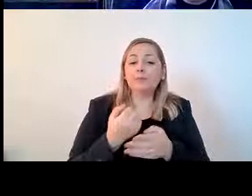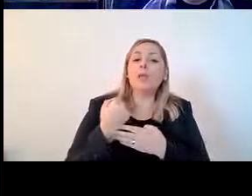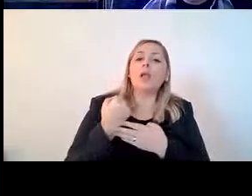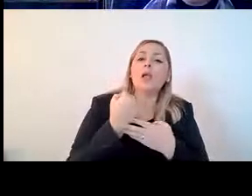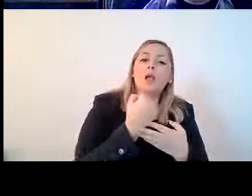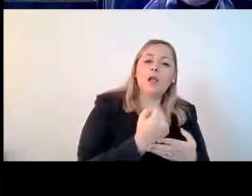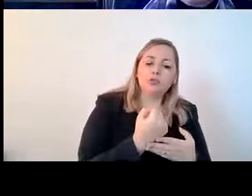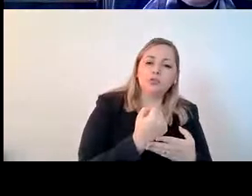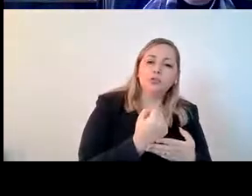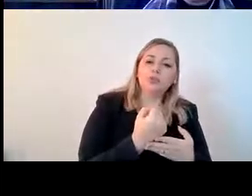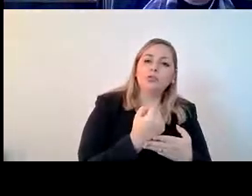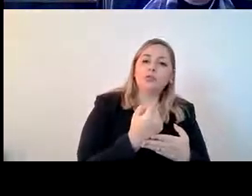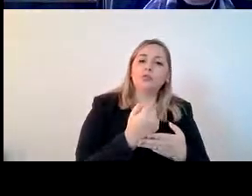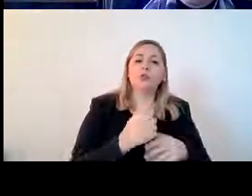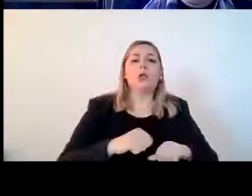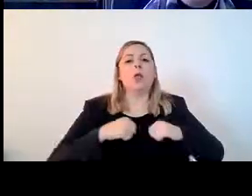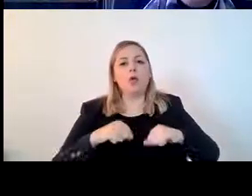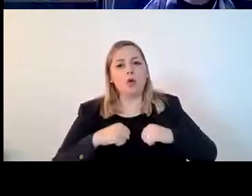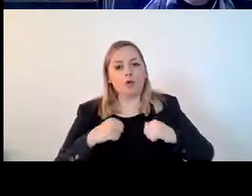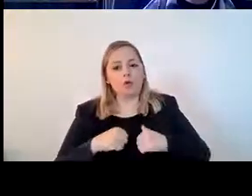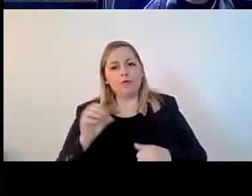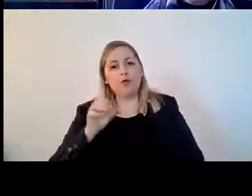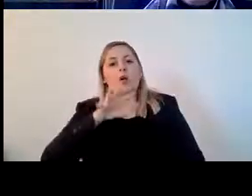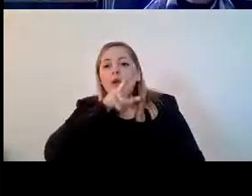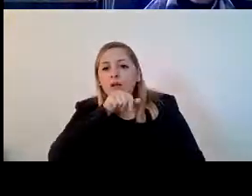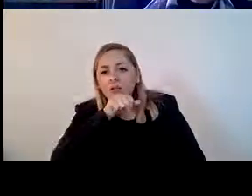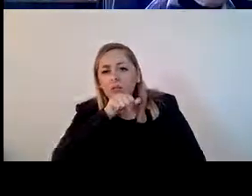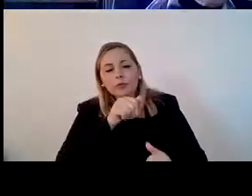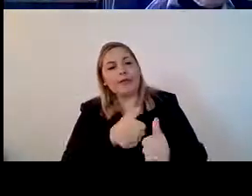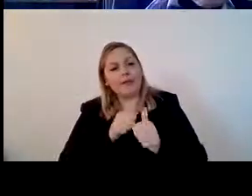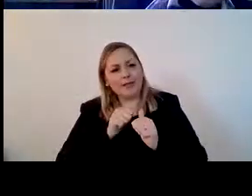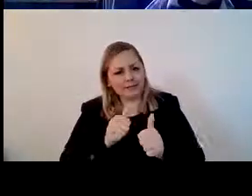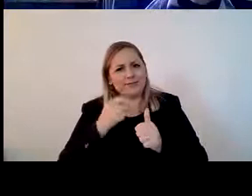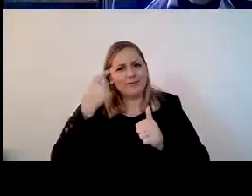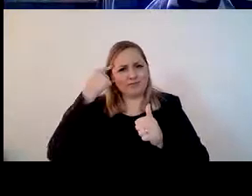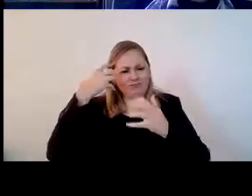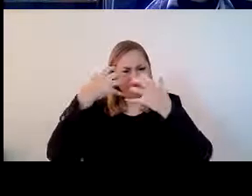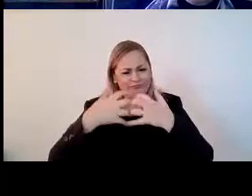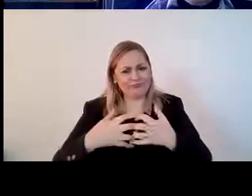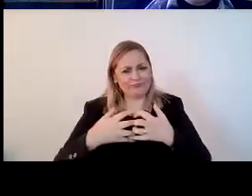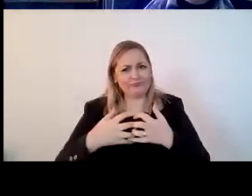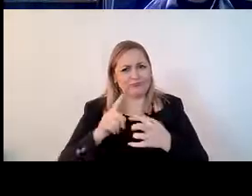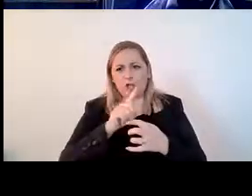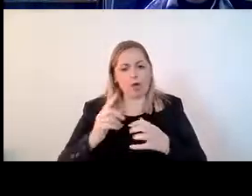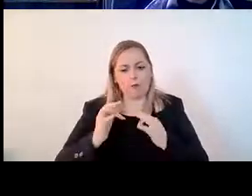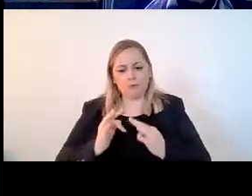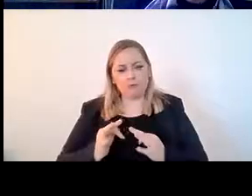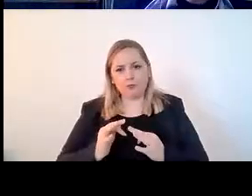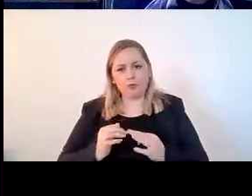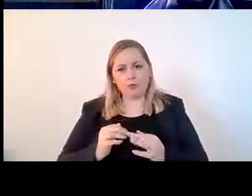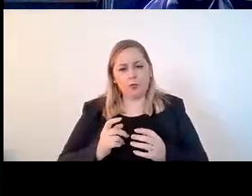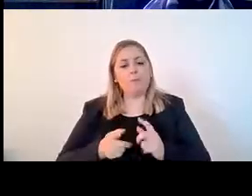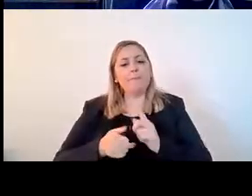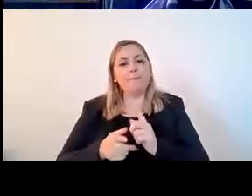Ayuda al joven o adulto a desafiar estas cogniciones que son disfuncionales, poniéndoselas a